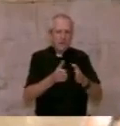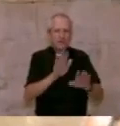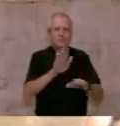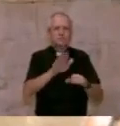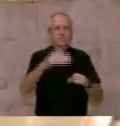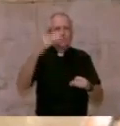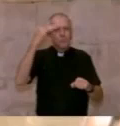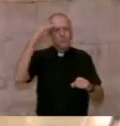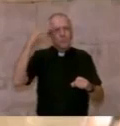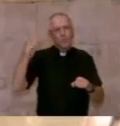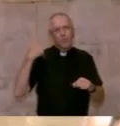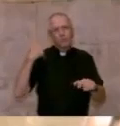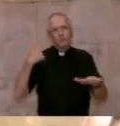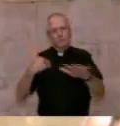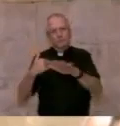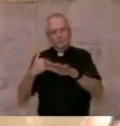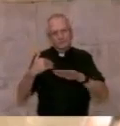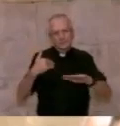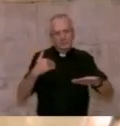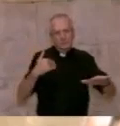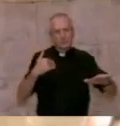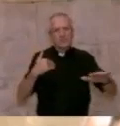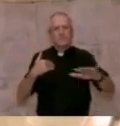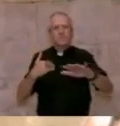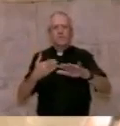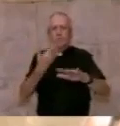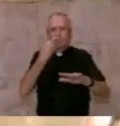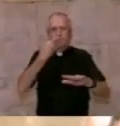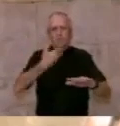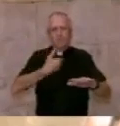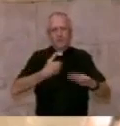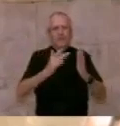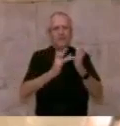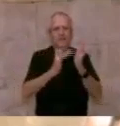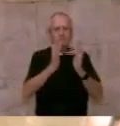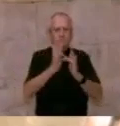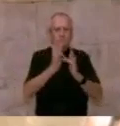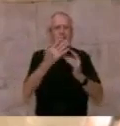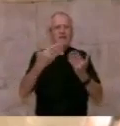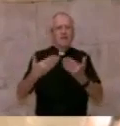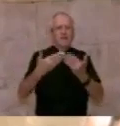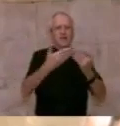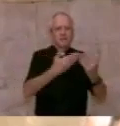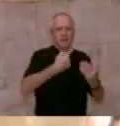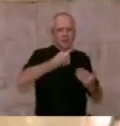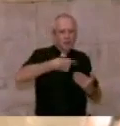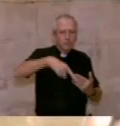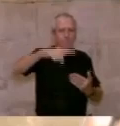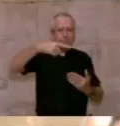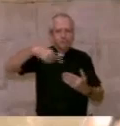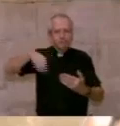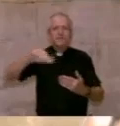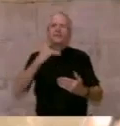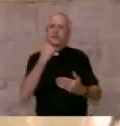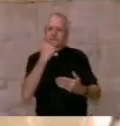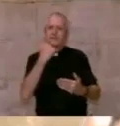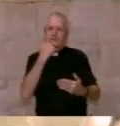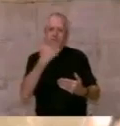queráis acompañarme en todo momento cuando recorra los pueblos de alrededor, como nos pide su Hijo Jesús en el Evangelio proclamado